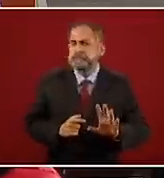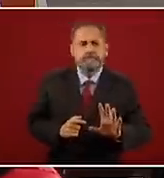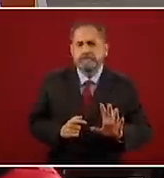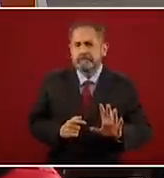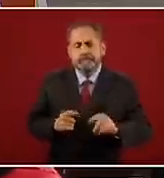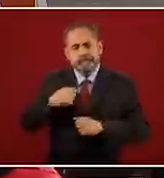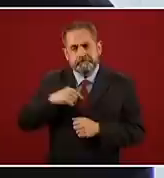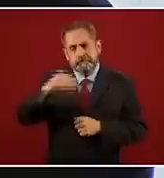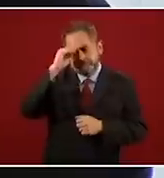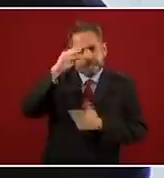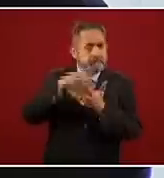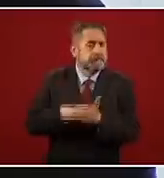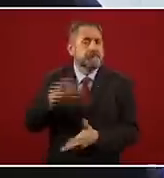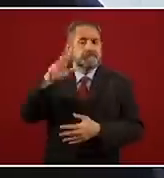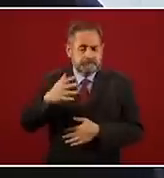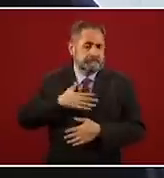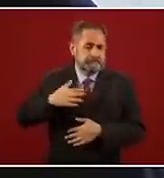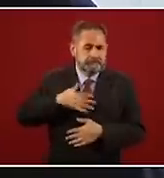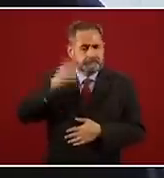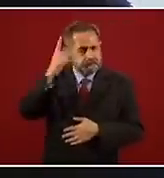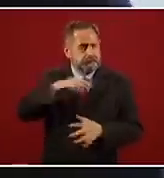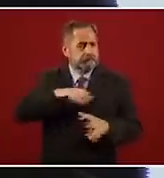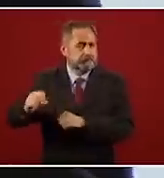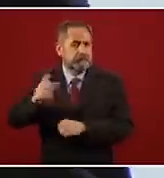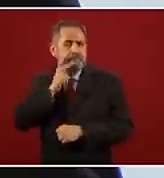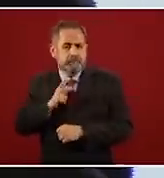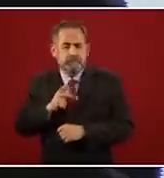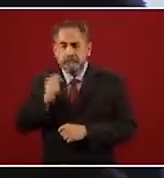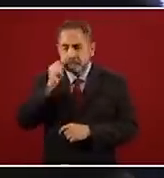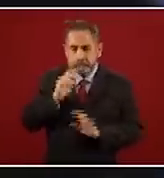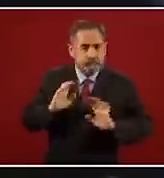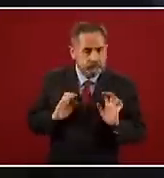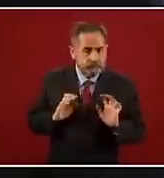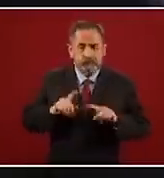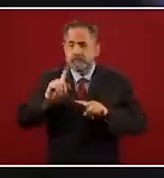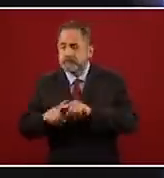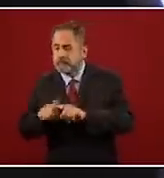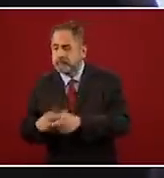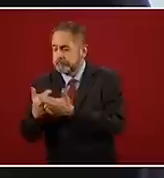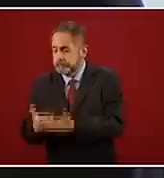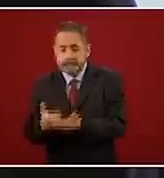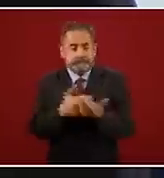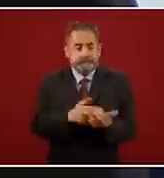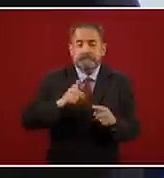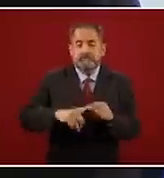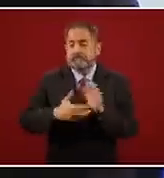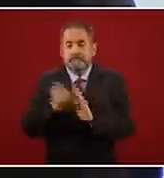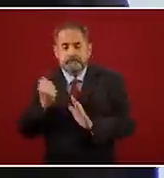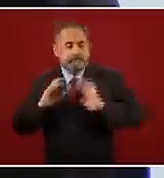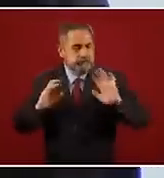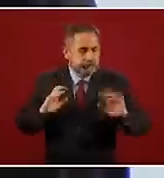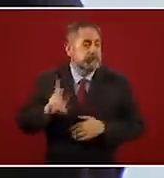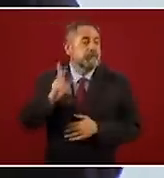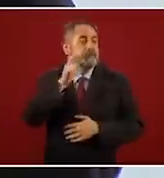consideramos que la mayor parte del yacimiento la tenemos nosotros. Pero independientemente de quién tiene qué, Pemex va